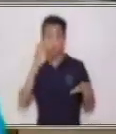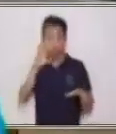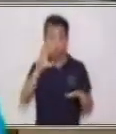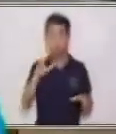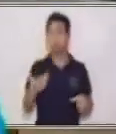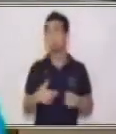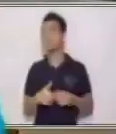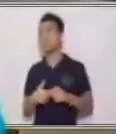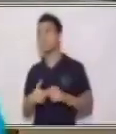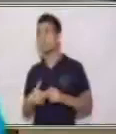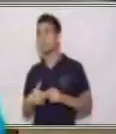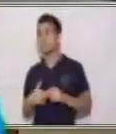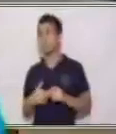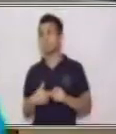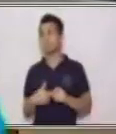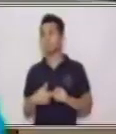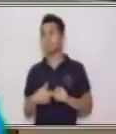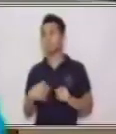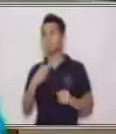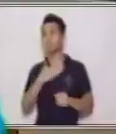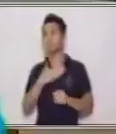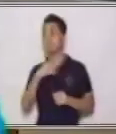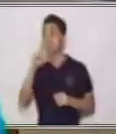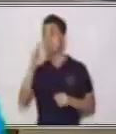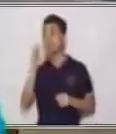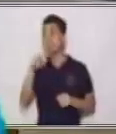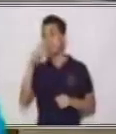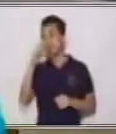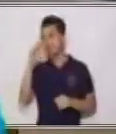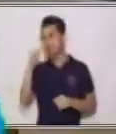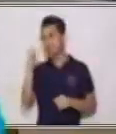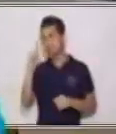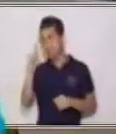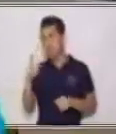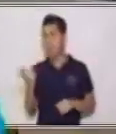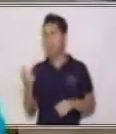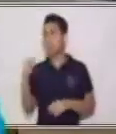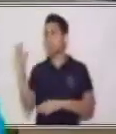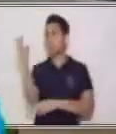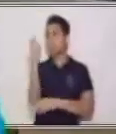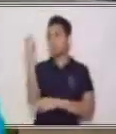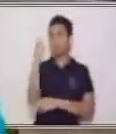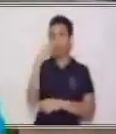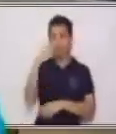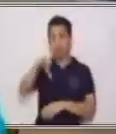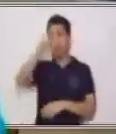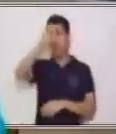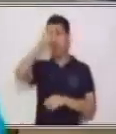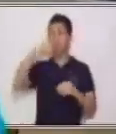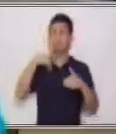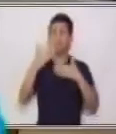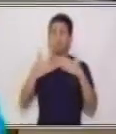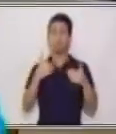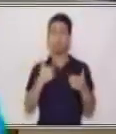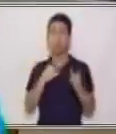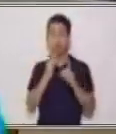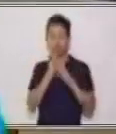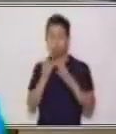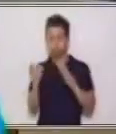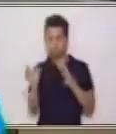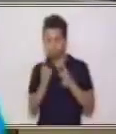ideas secundarias que te puedan servir como referencia para luego ya poder sacar un párrafo con sentido